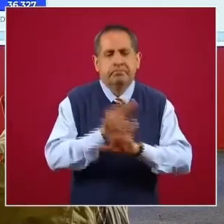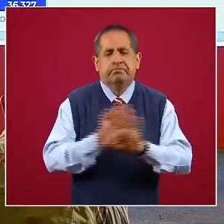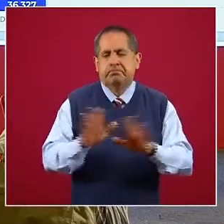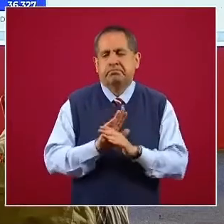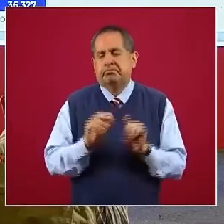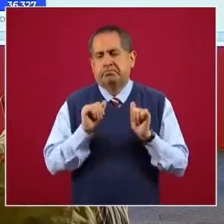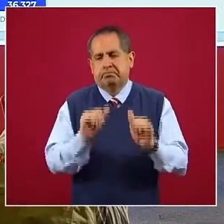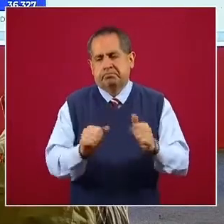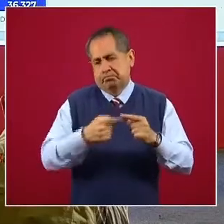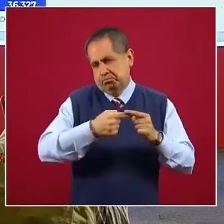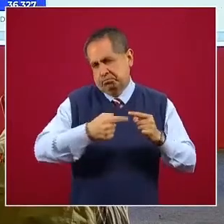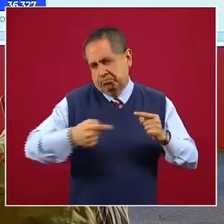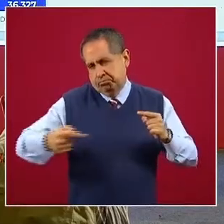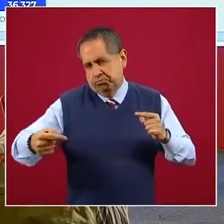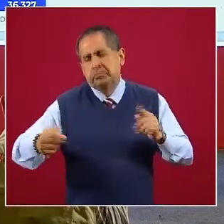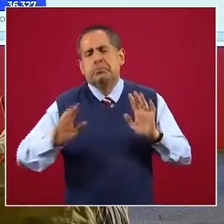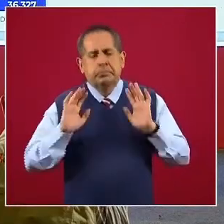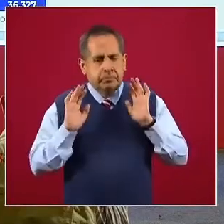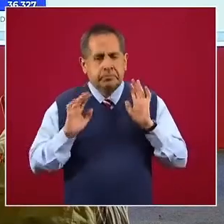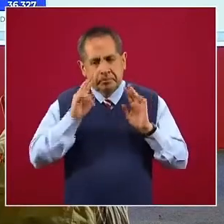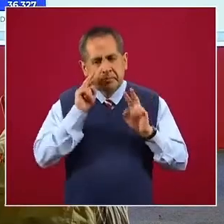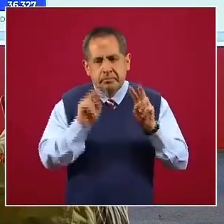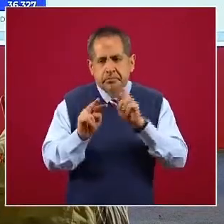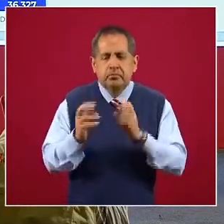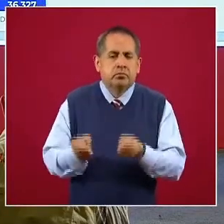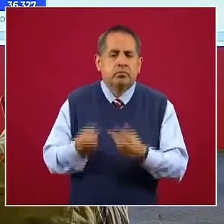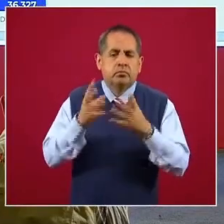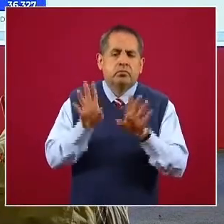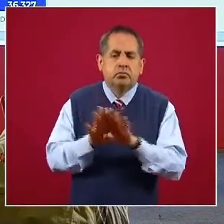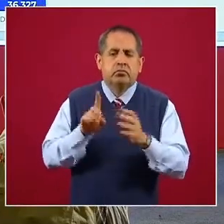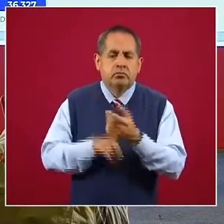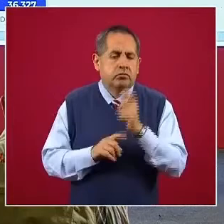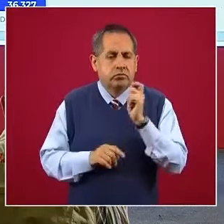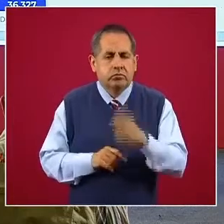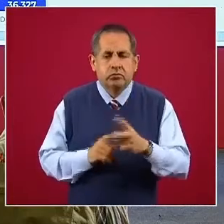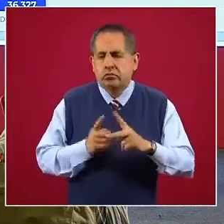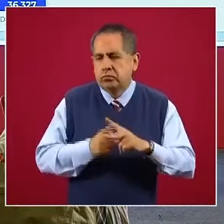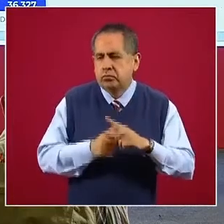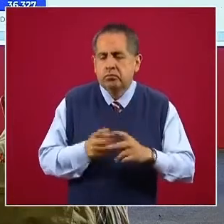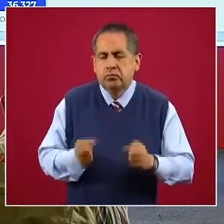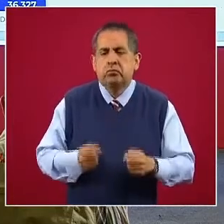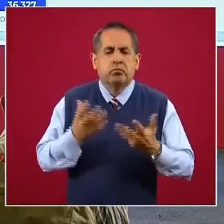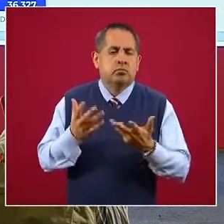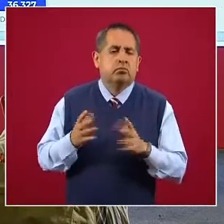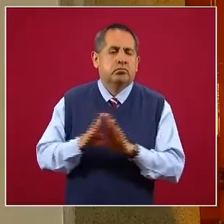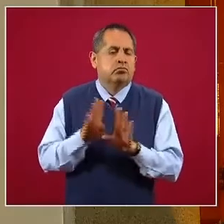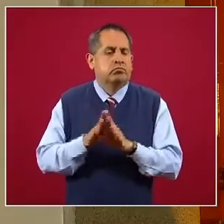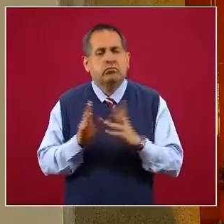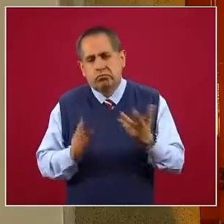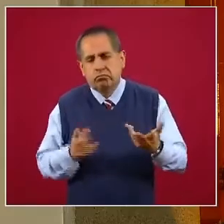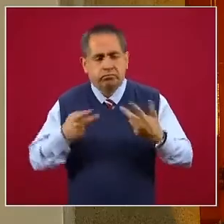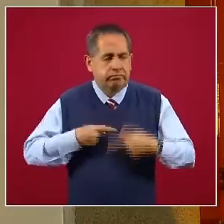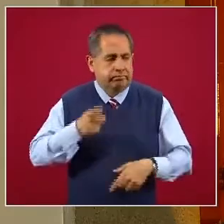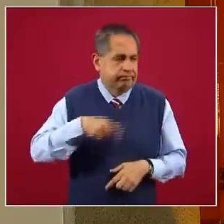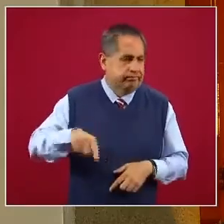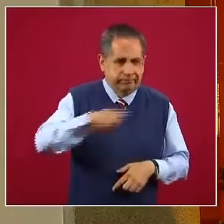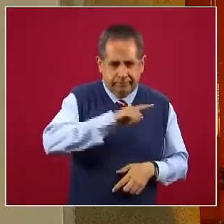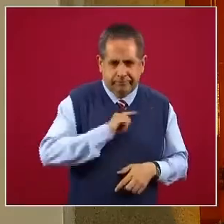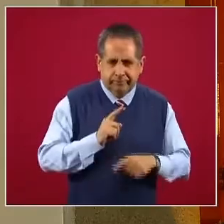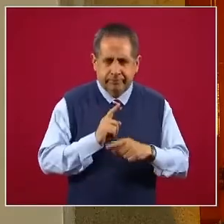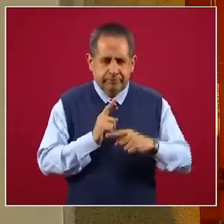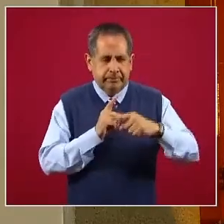tenemos representadas para que podamos ver visualmente un poco la proporción en relación a las personas que han